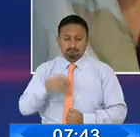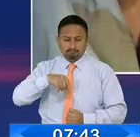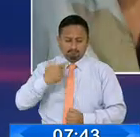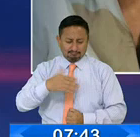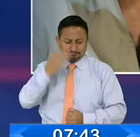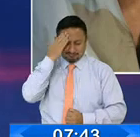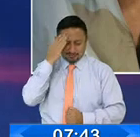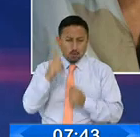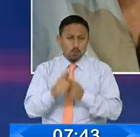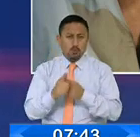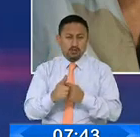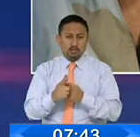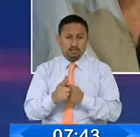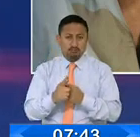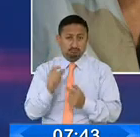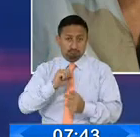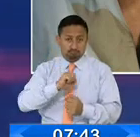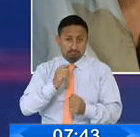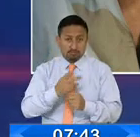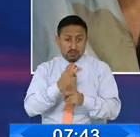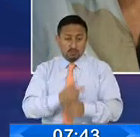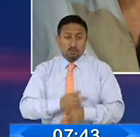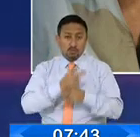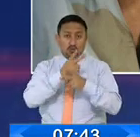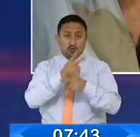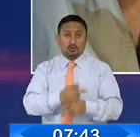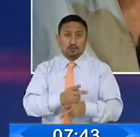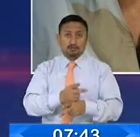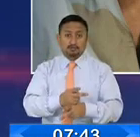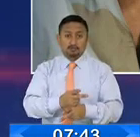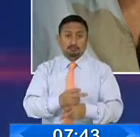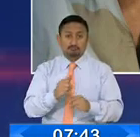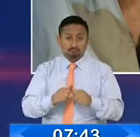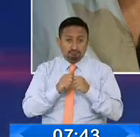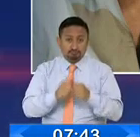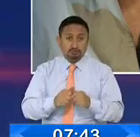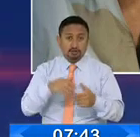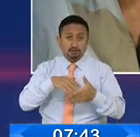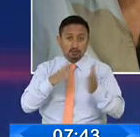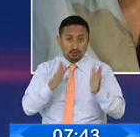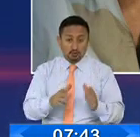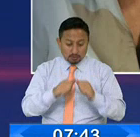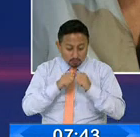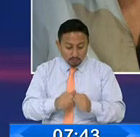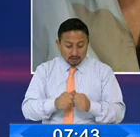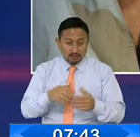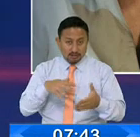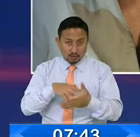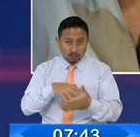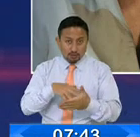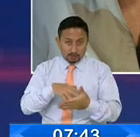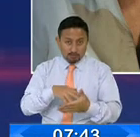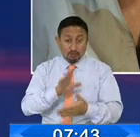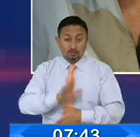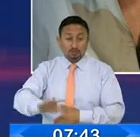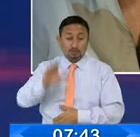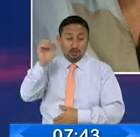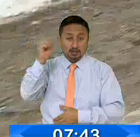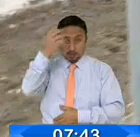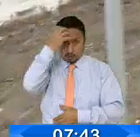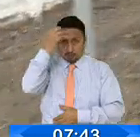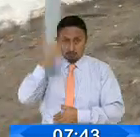urgencia de, por supuesto, proteger la permanencia escolar de los niños y garantizar el derecho a la